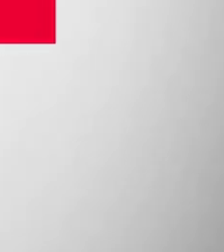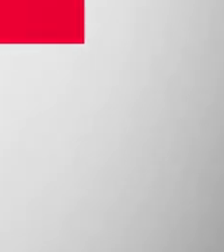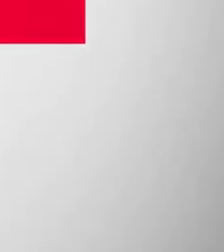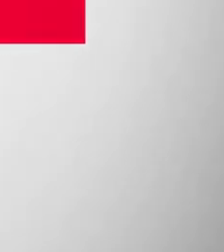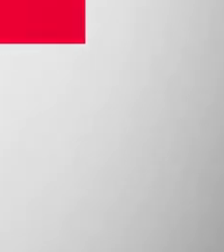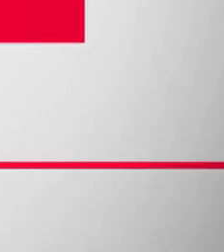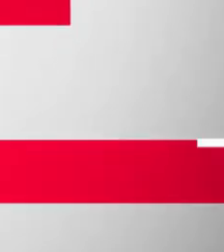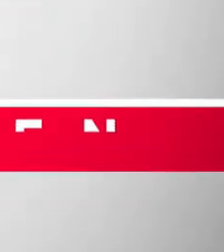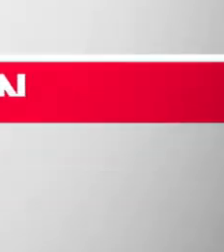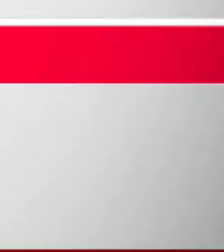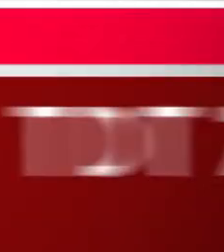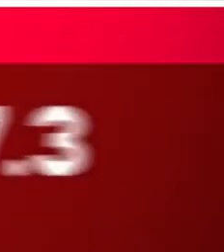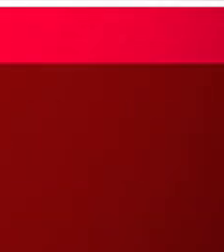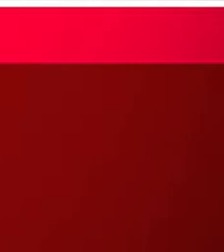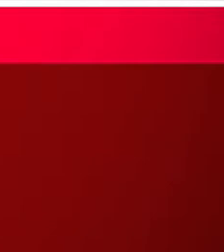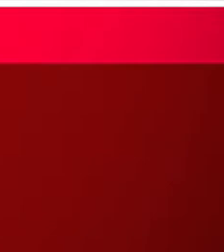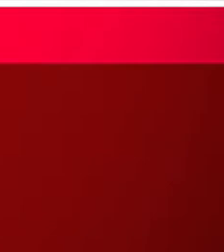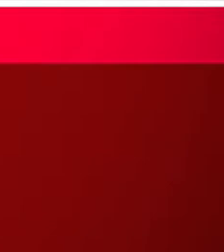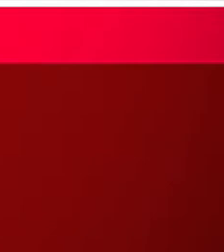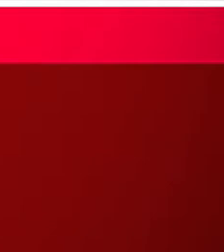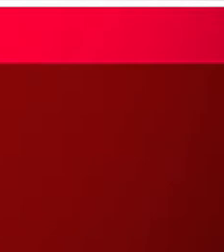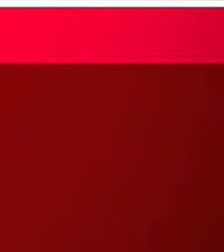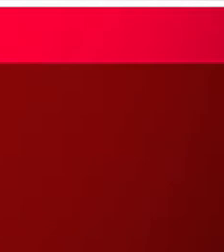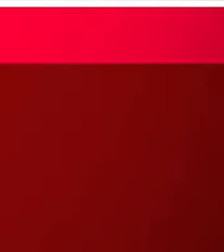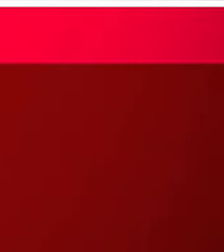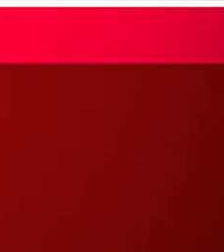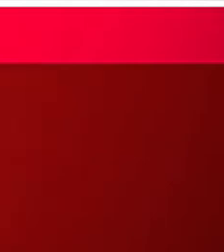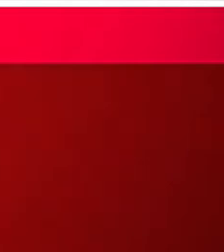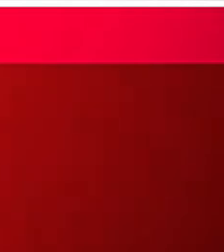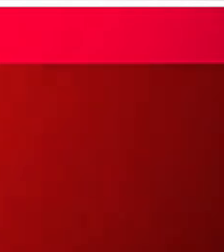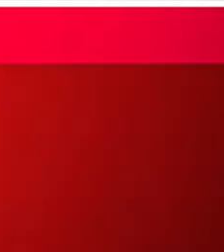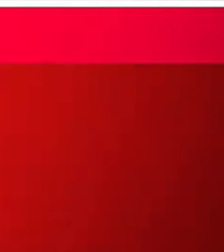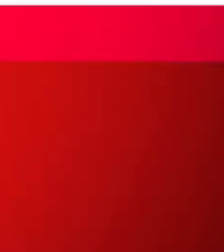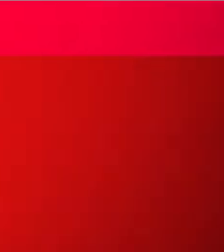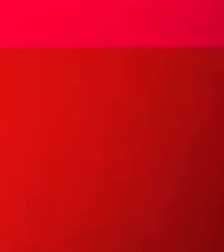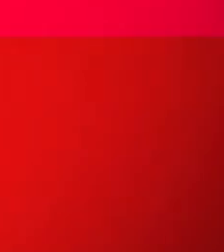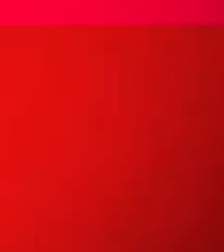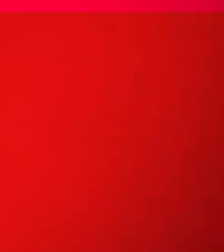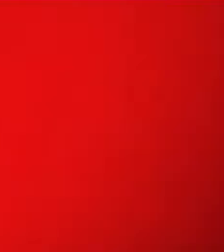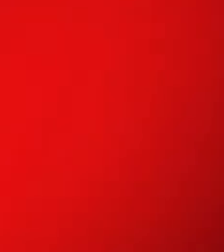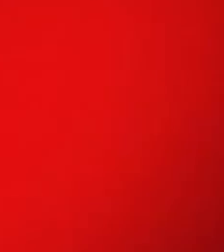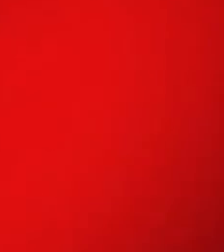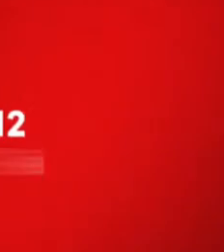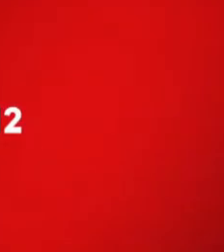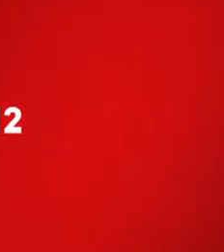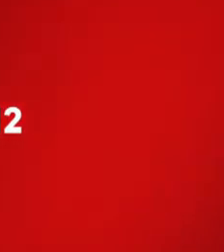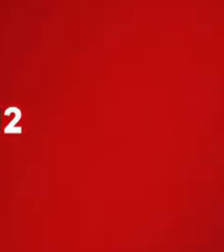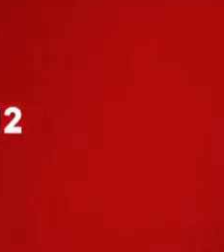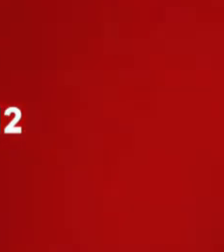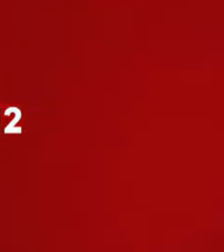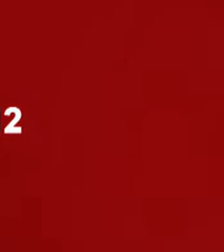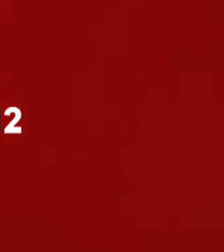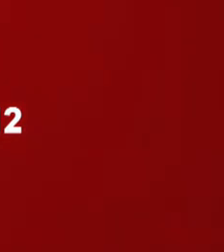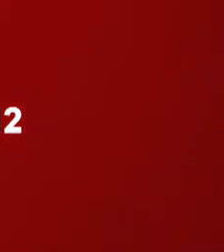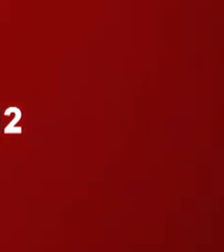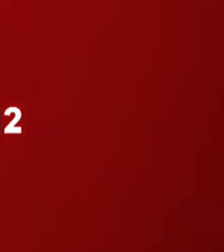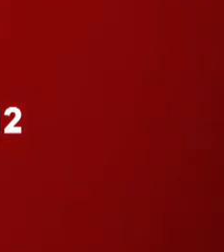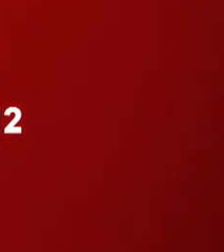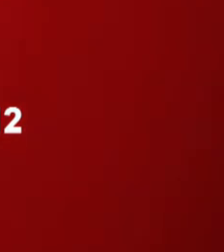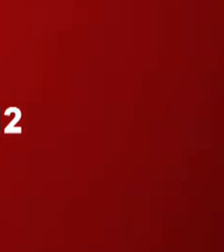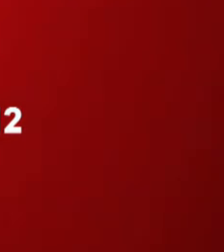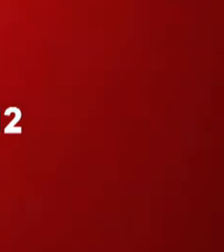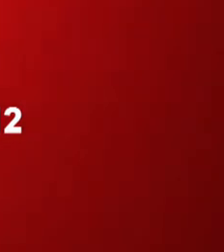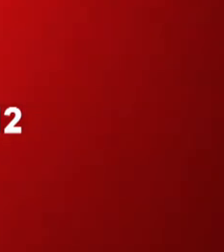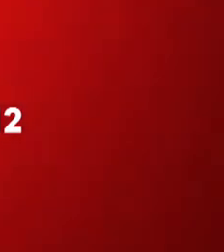TV Perú Noticias lo puedes ver en el 7.3 de la TDT y por tu operador de cable en los canales 12